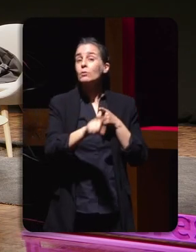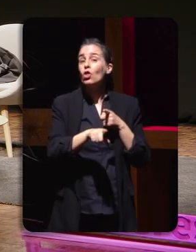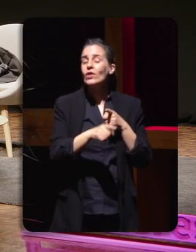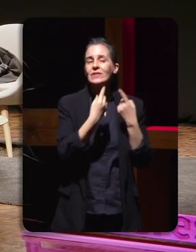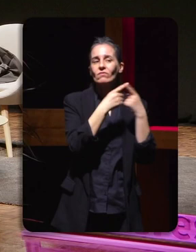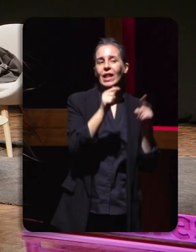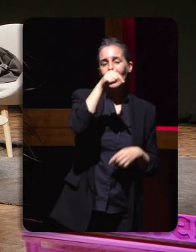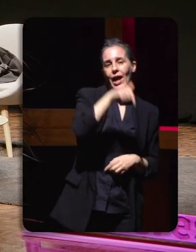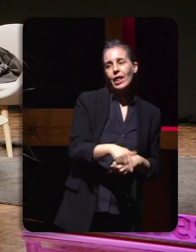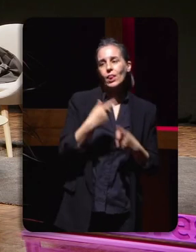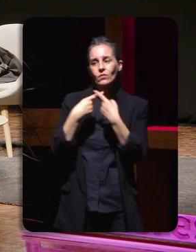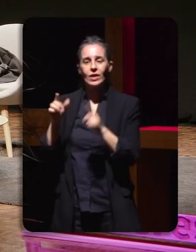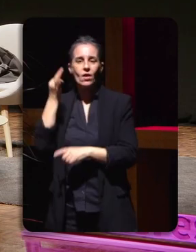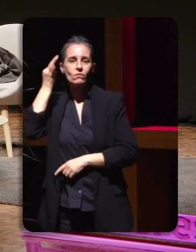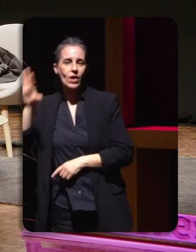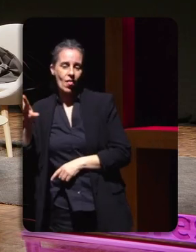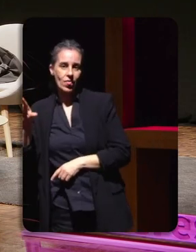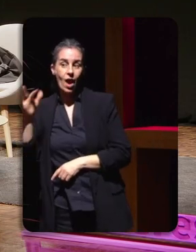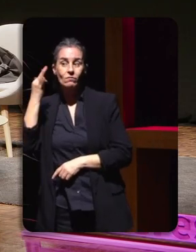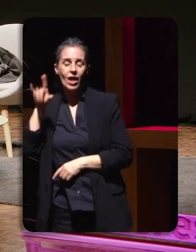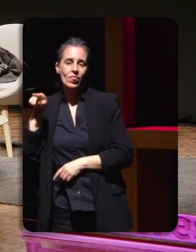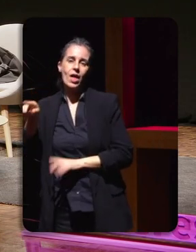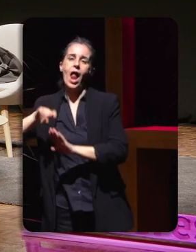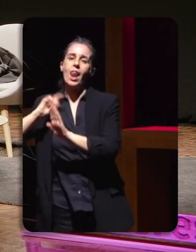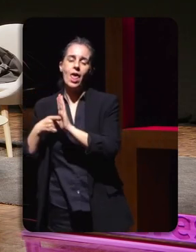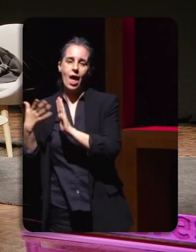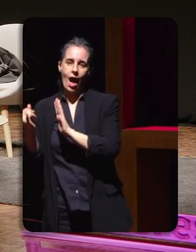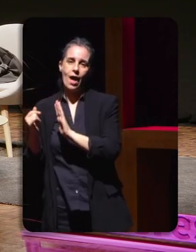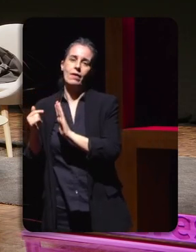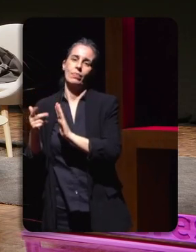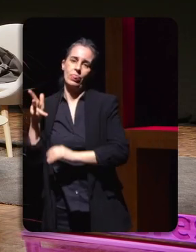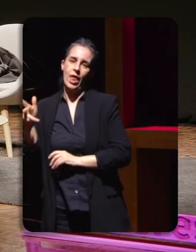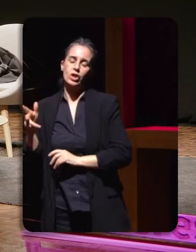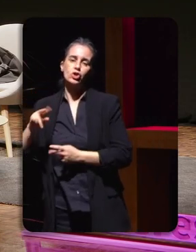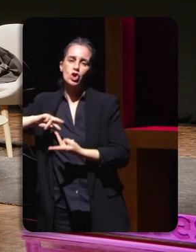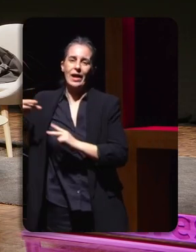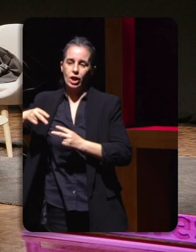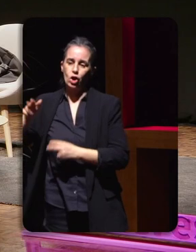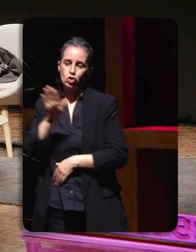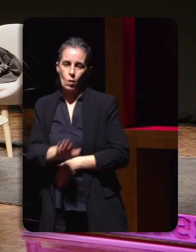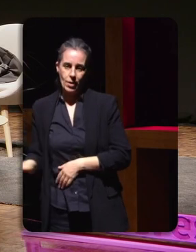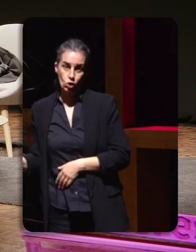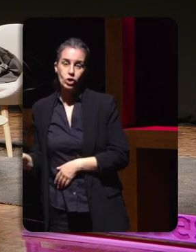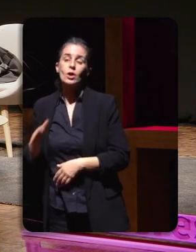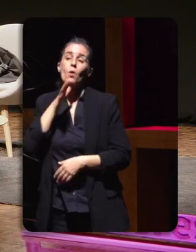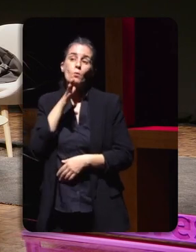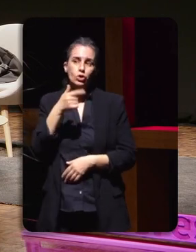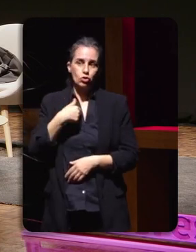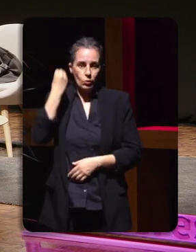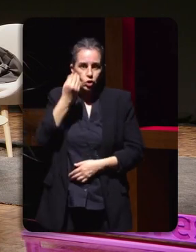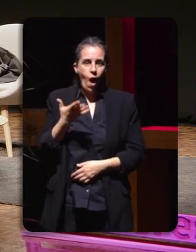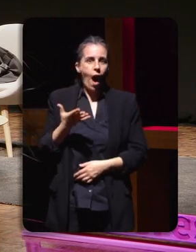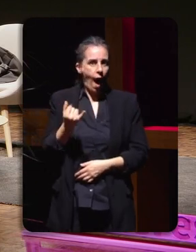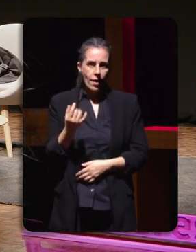pero son distintos en Francia hay una ley que concede derechos genéticos a los menores Por eso digo que tiene que haber un Ministerio de maternidad